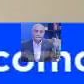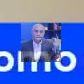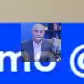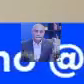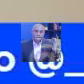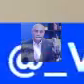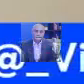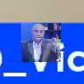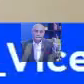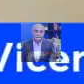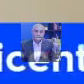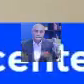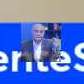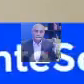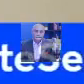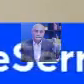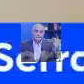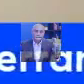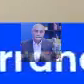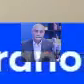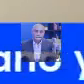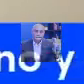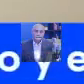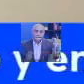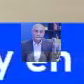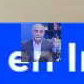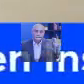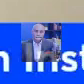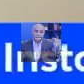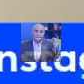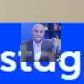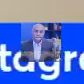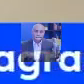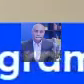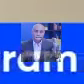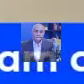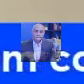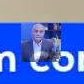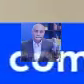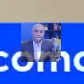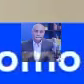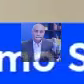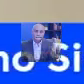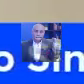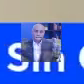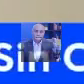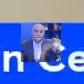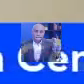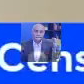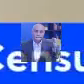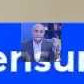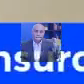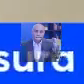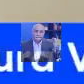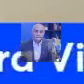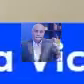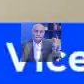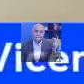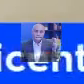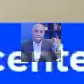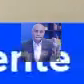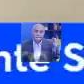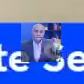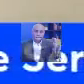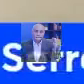de financiamiento de muchos sistemas de metro en el mundo y particularmente en Latinoamérica. En Santiago de Chile, por ejemplo, que el sistema